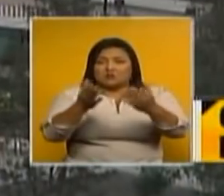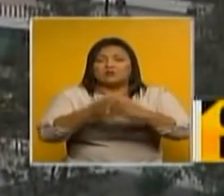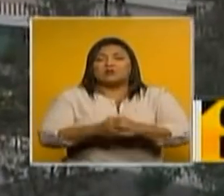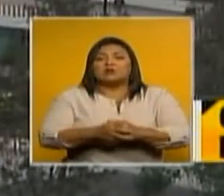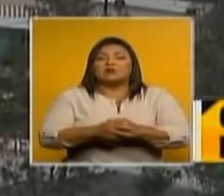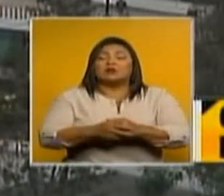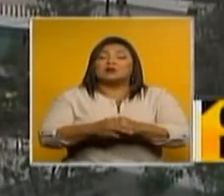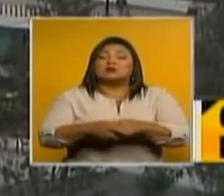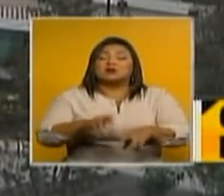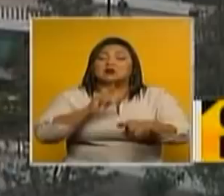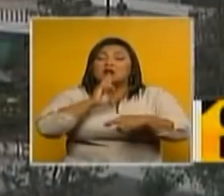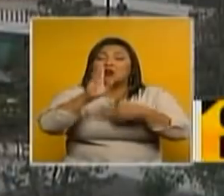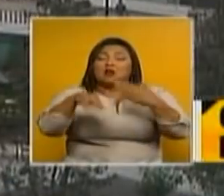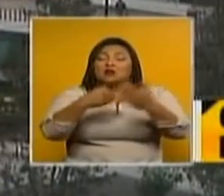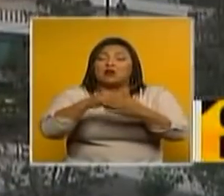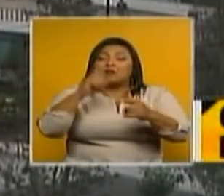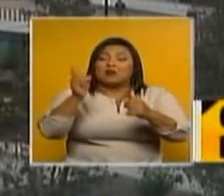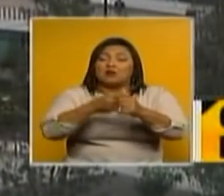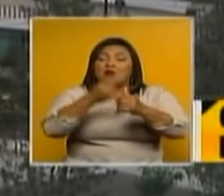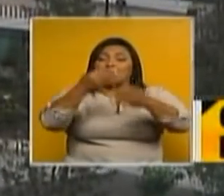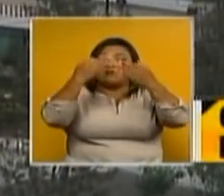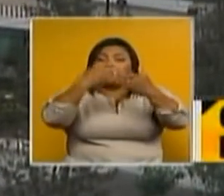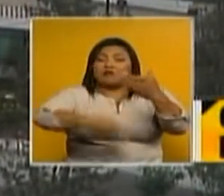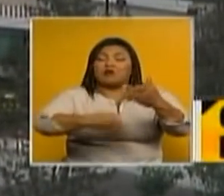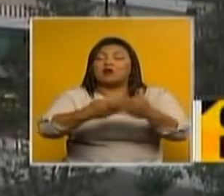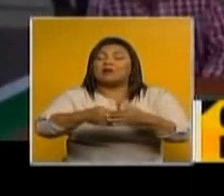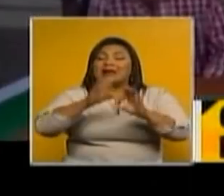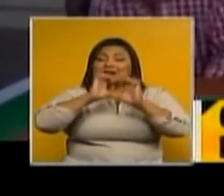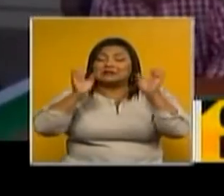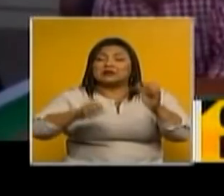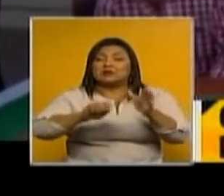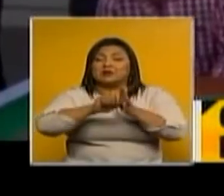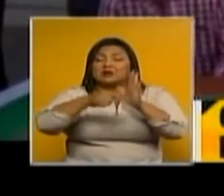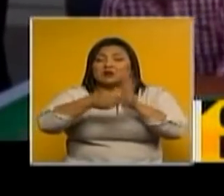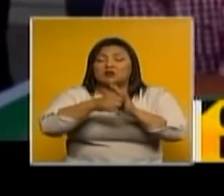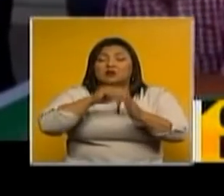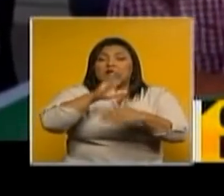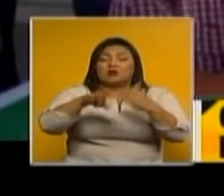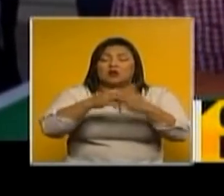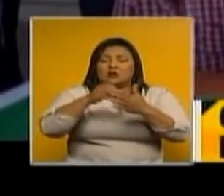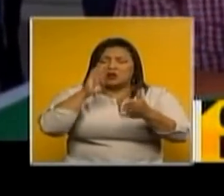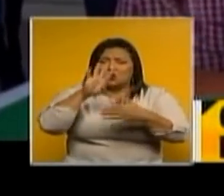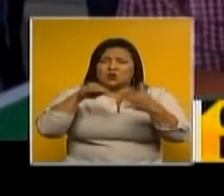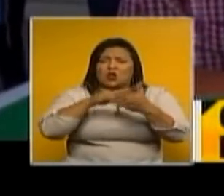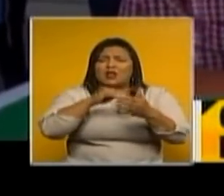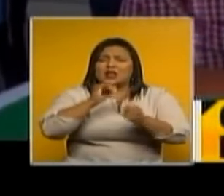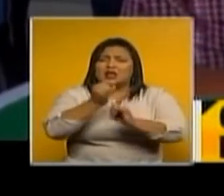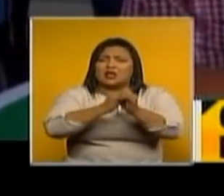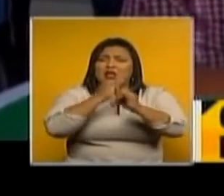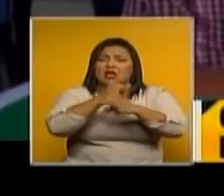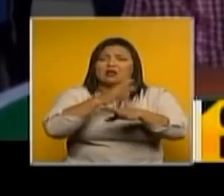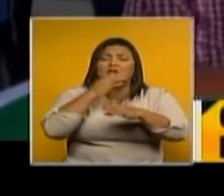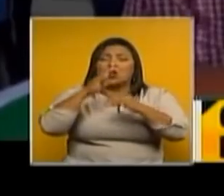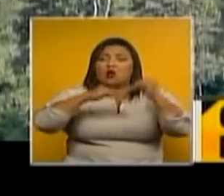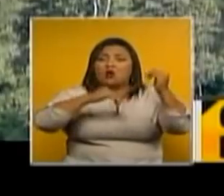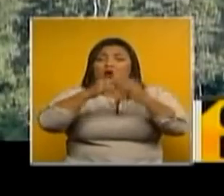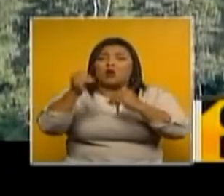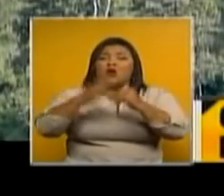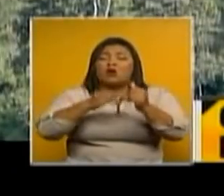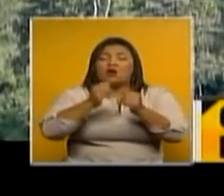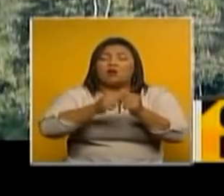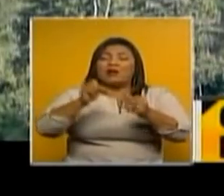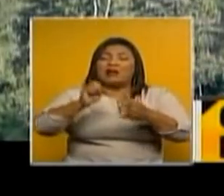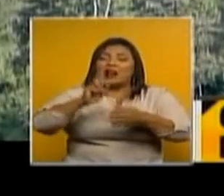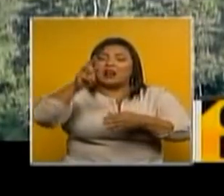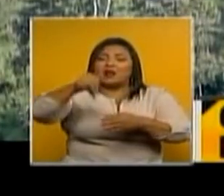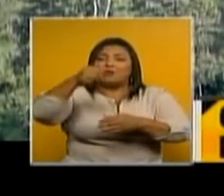Es el resultado de un primer informe referente a exámenes de Contraloría en torno al estudio de ingeniería en obras relacionadas en La Manga